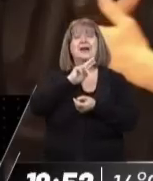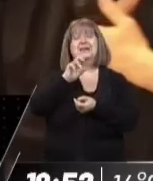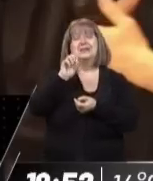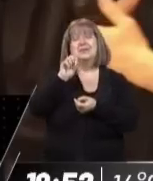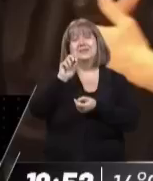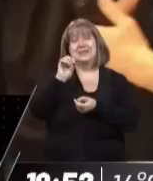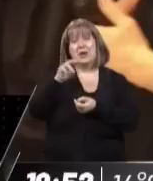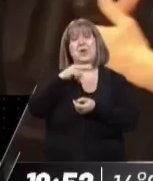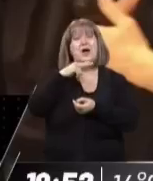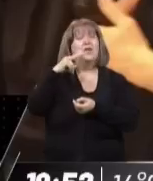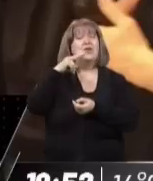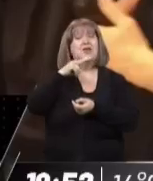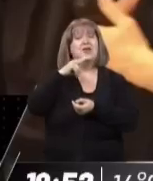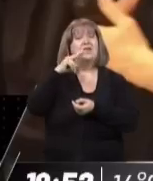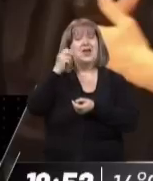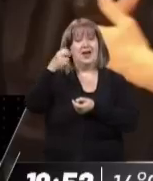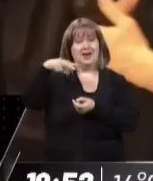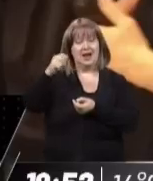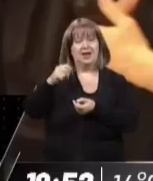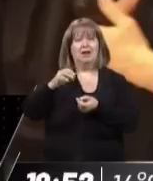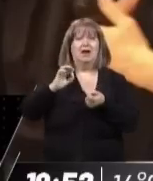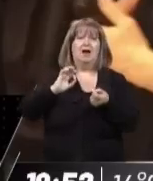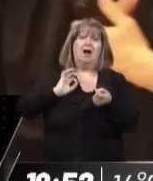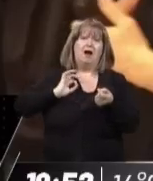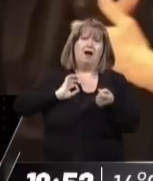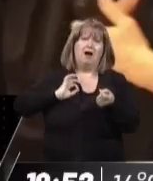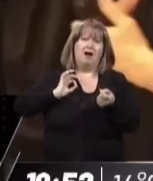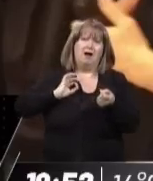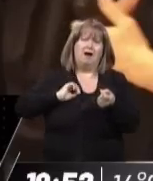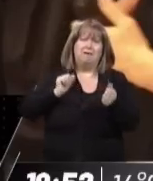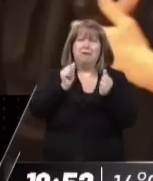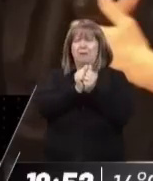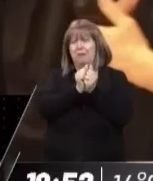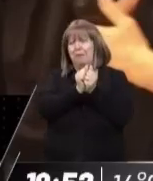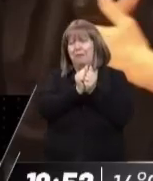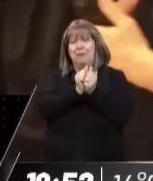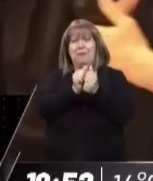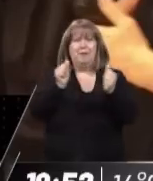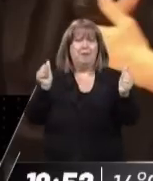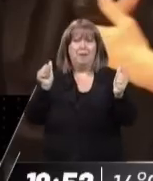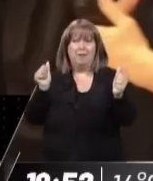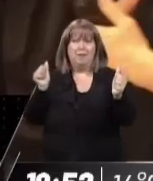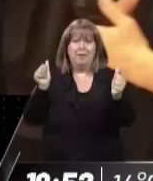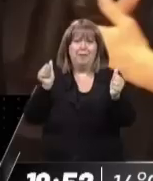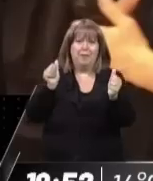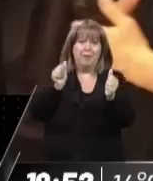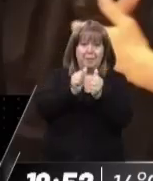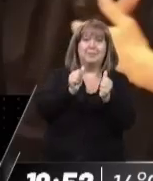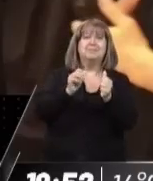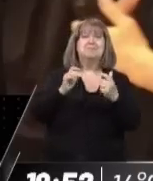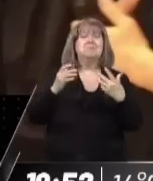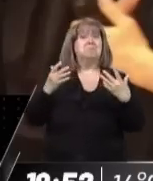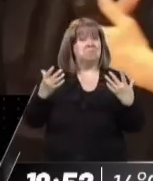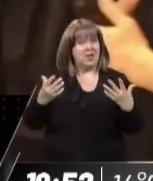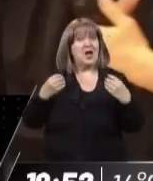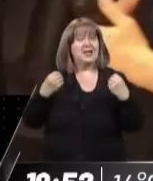Marciano en este amor que perduró más allá de todo, ¿no? La verdad es que es poesía pura la canción, porque dice, cuando nos atrapan nos podemos escapar y